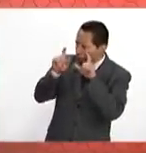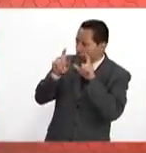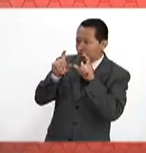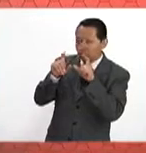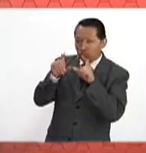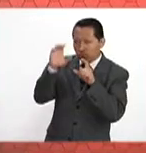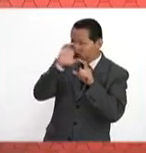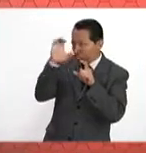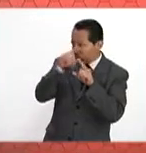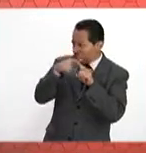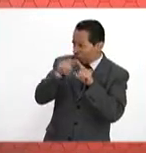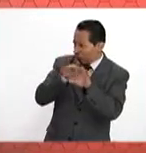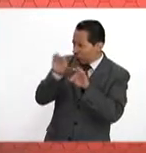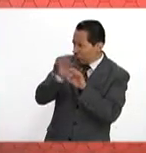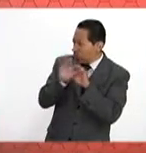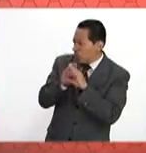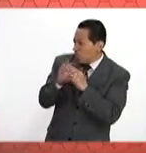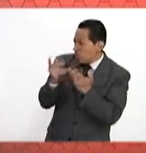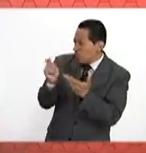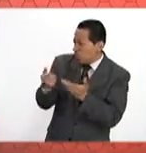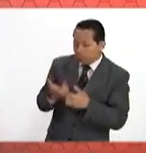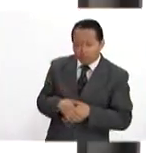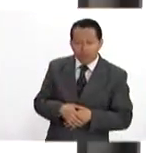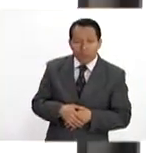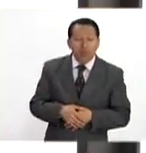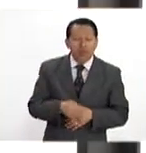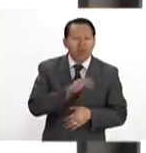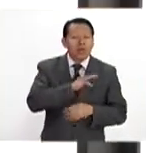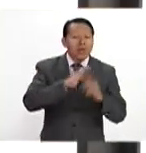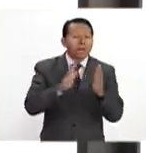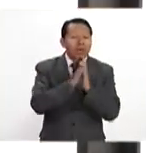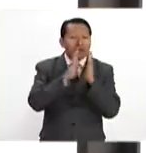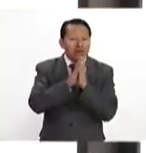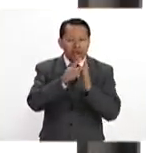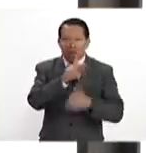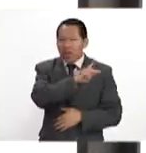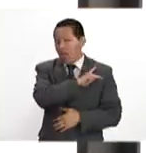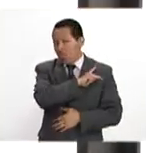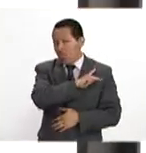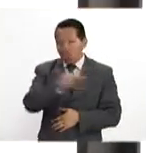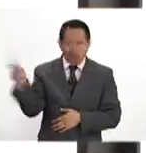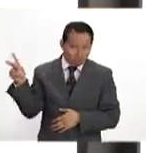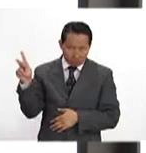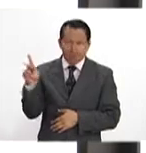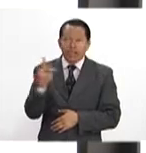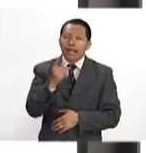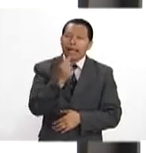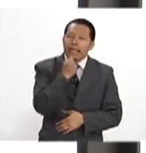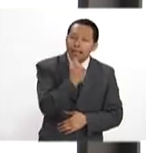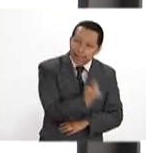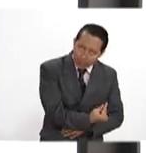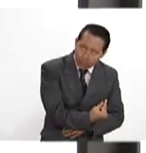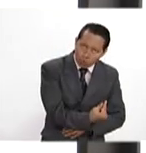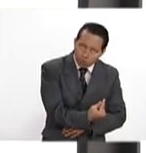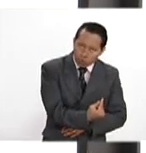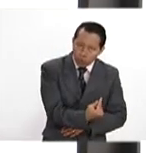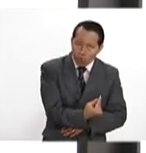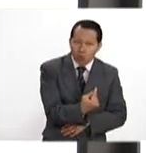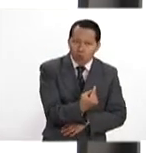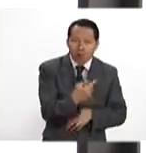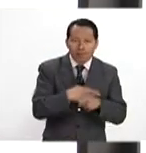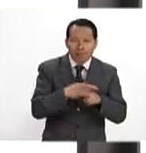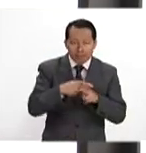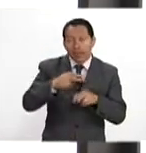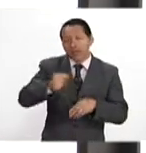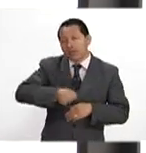pueden entrar a este concurso? Pueden participar absolutamente todos, desde niños hasta la persona